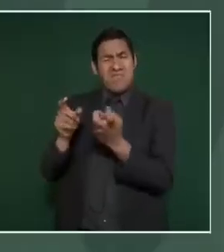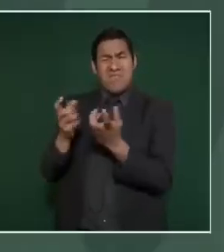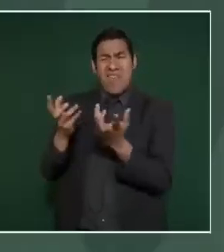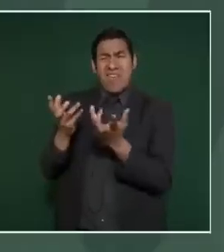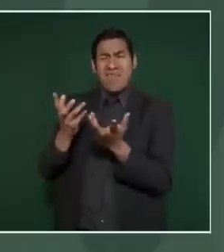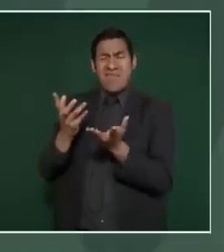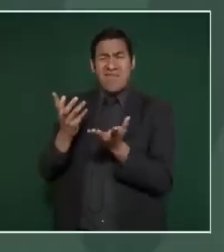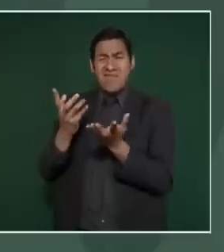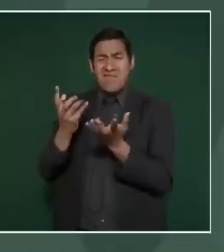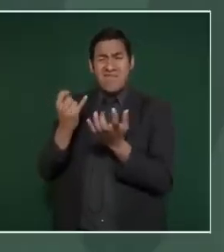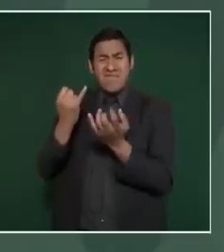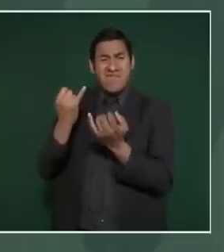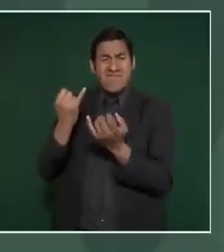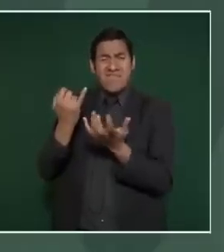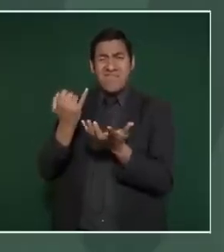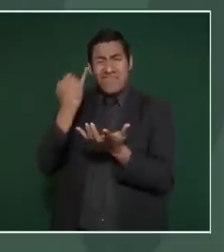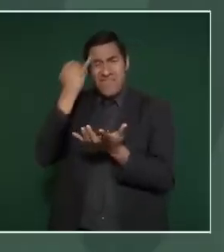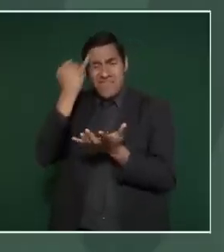maniobras